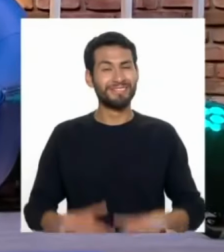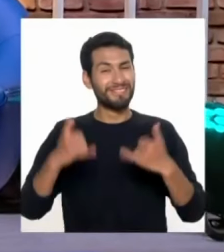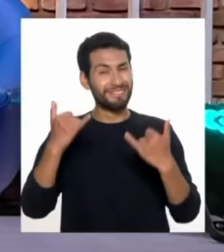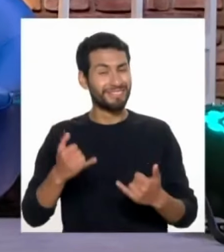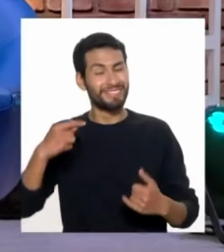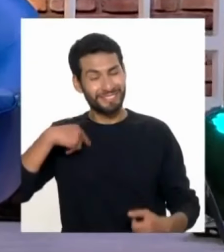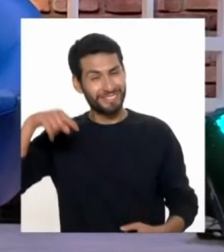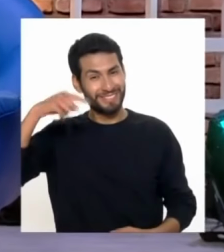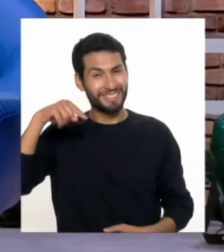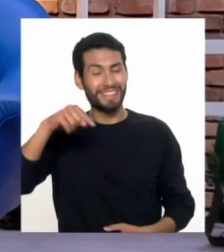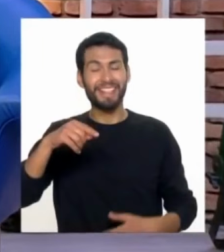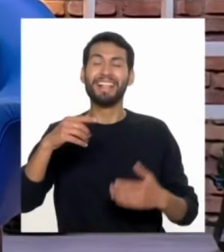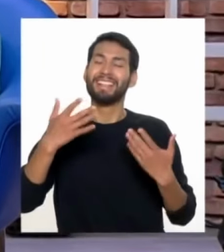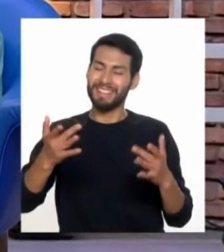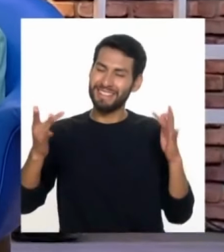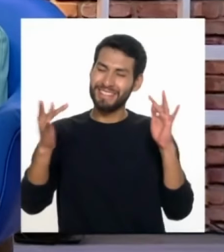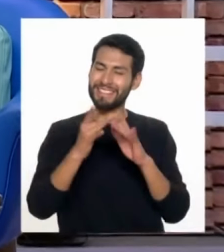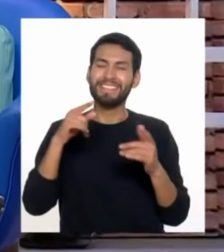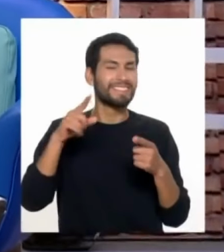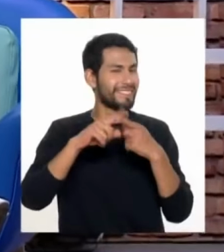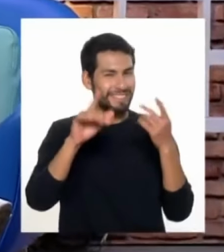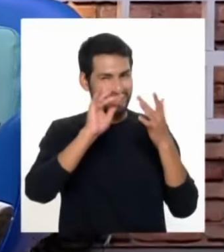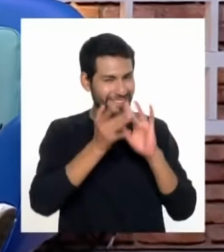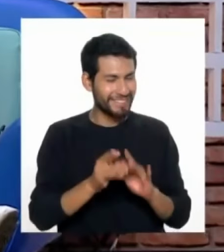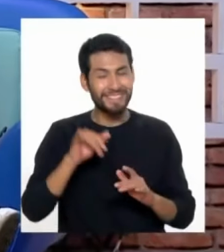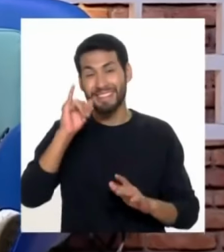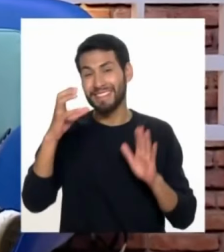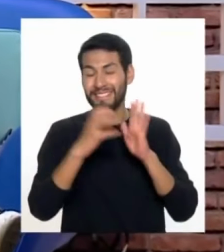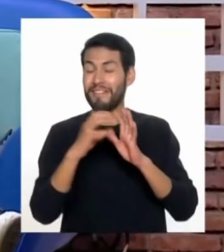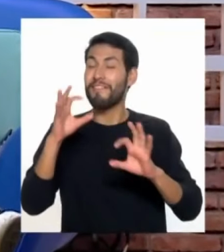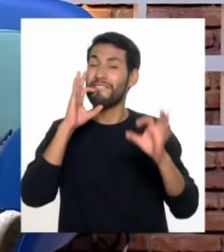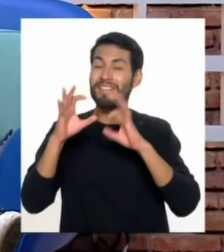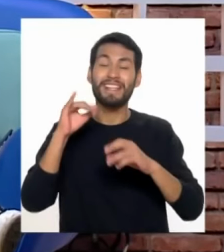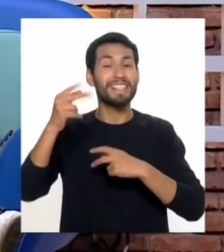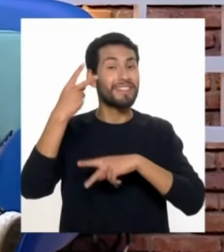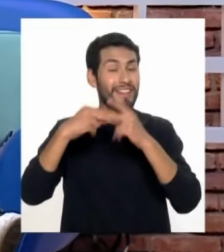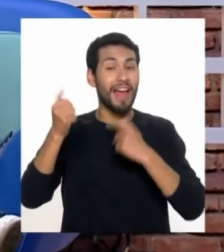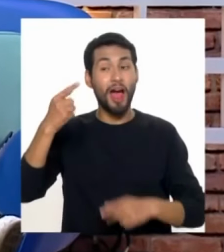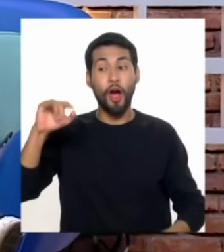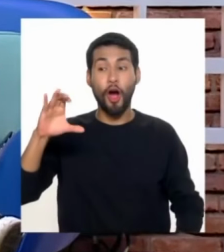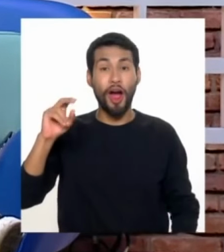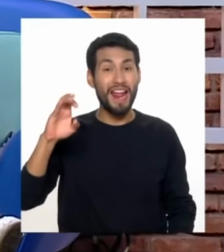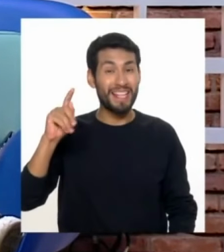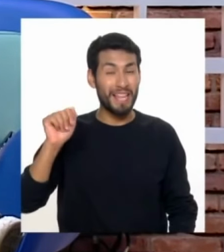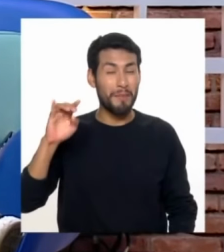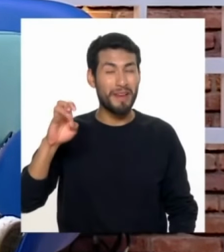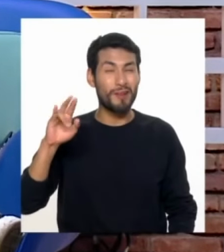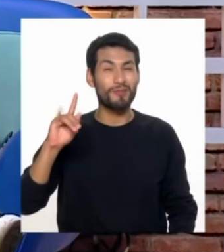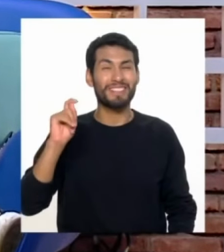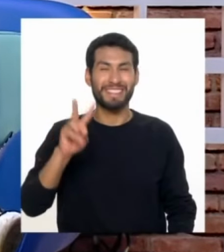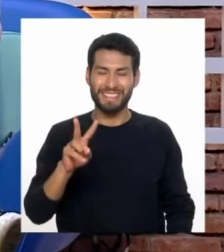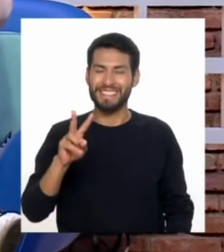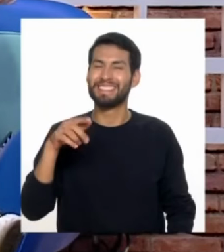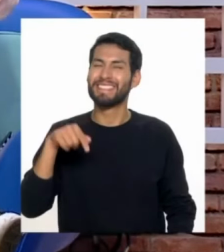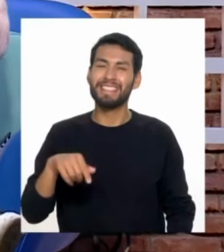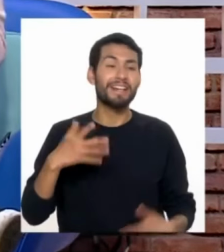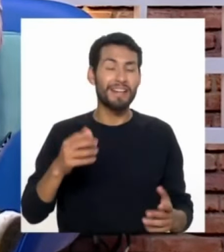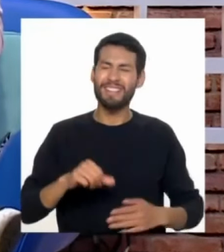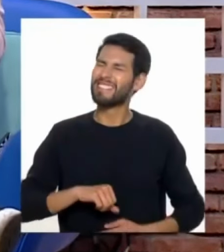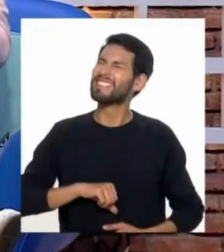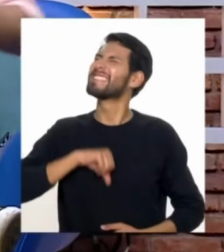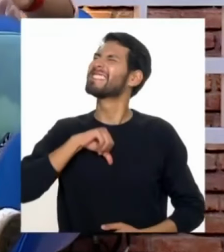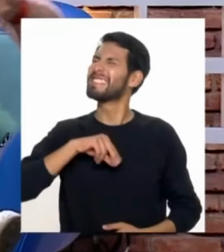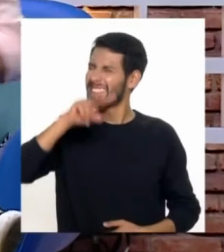Ya estamos de regreso y tú estás conectado con nosotros en redes sociales, en Instagram, en Facebook y también en TikTok como @ConectaPerúTV. Y el